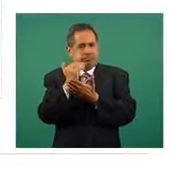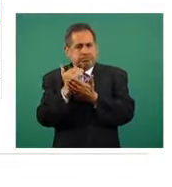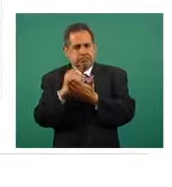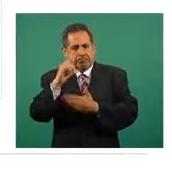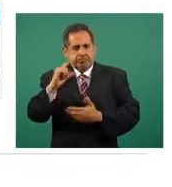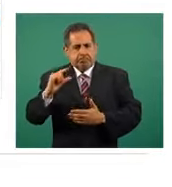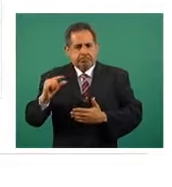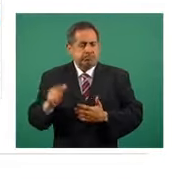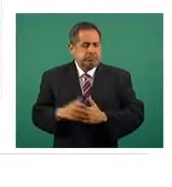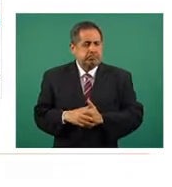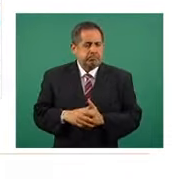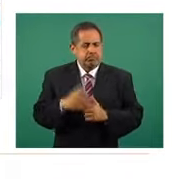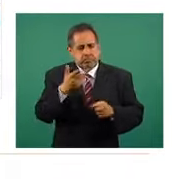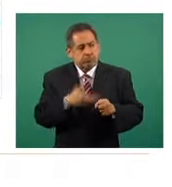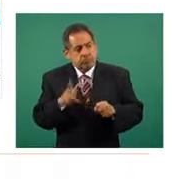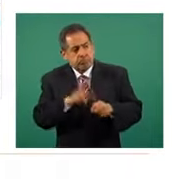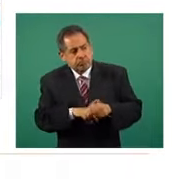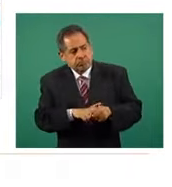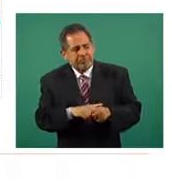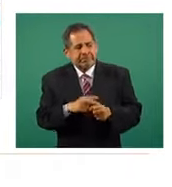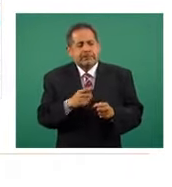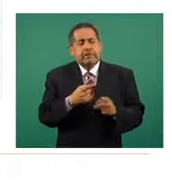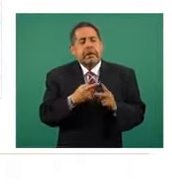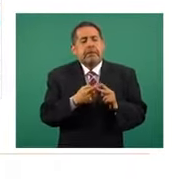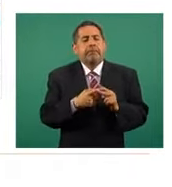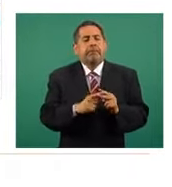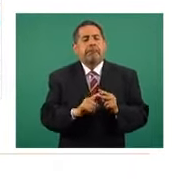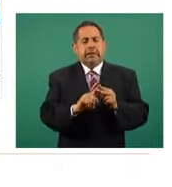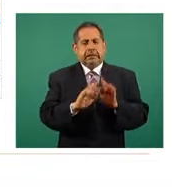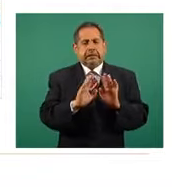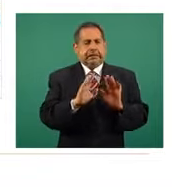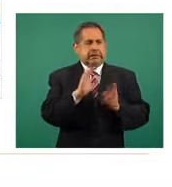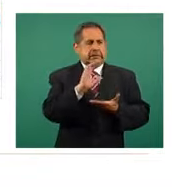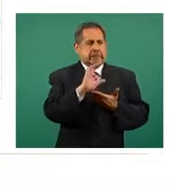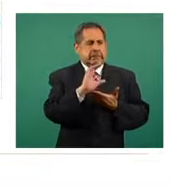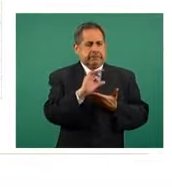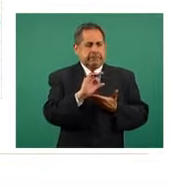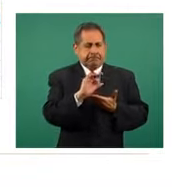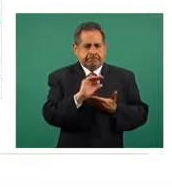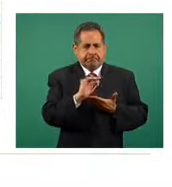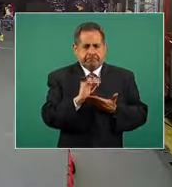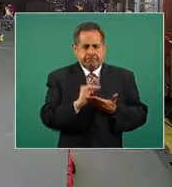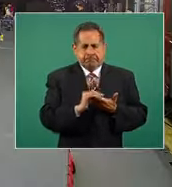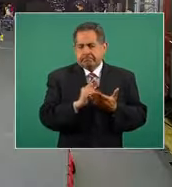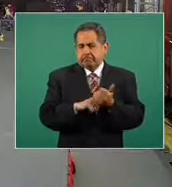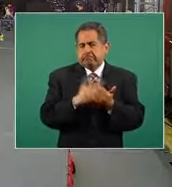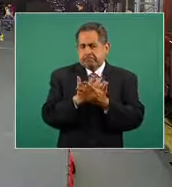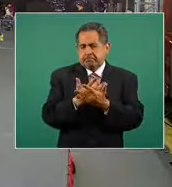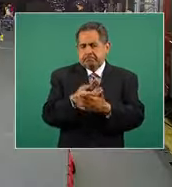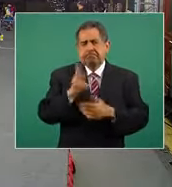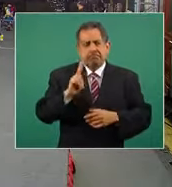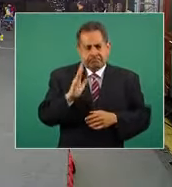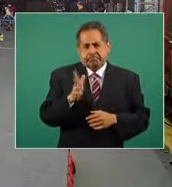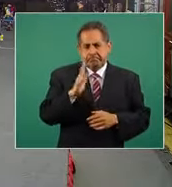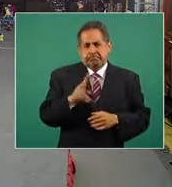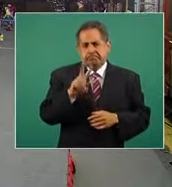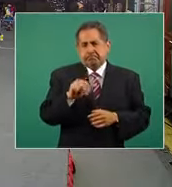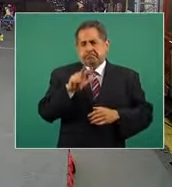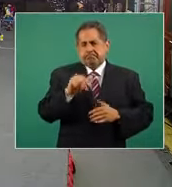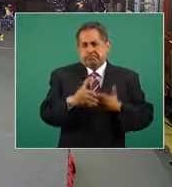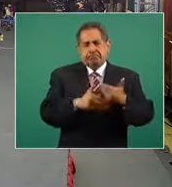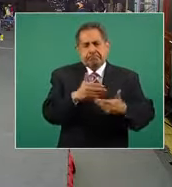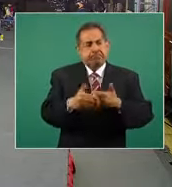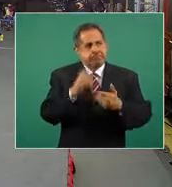siguiente. Y la hospitalización apenas empieza a tener un cambio hacia la baja. Vamos a esperar, pero ya tiene una tendencia que apunta a